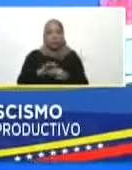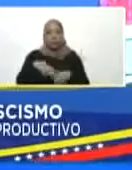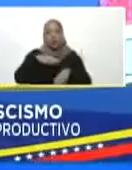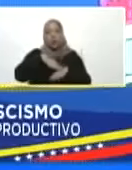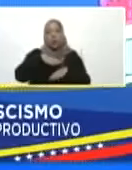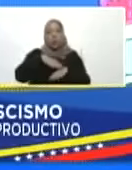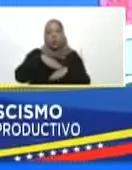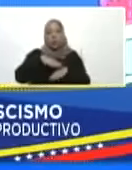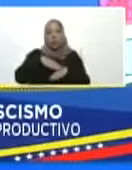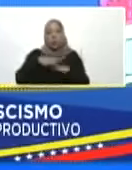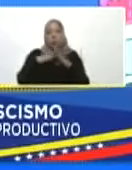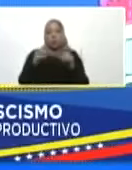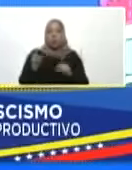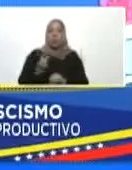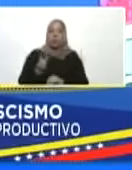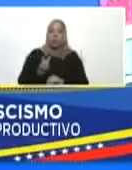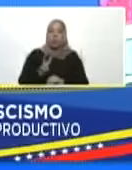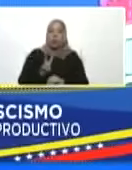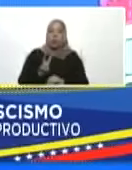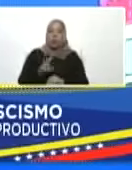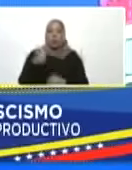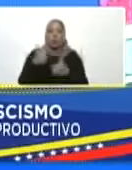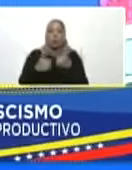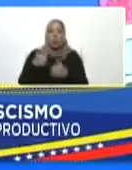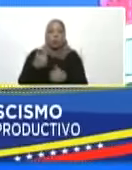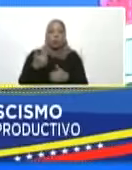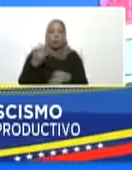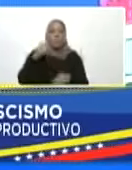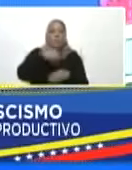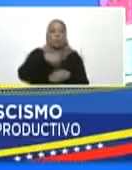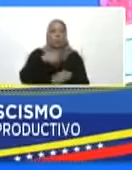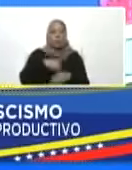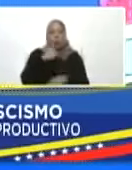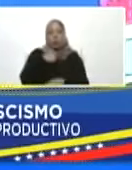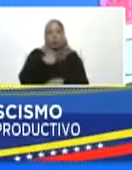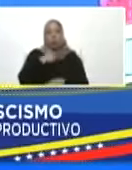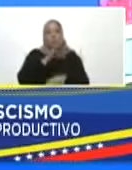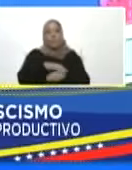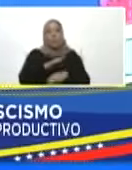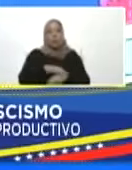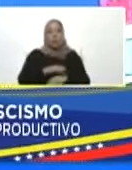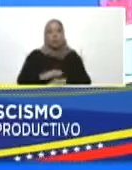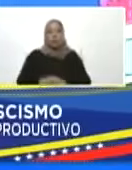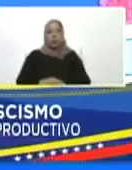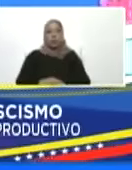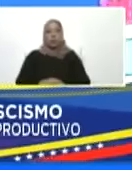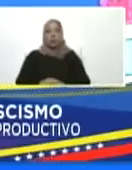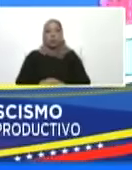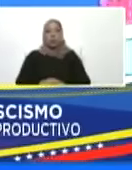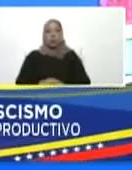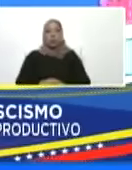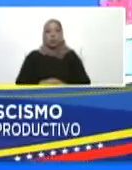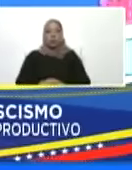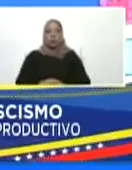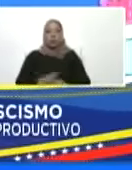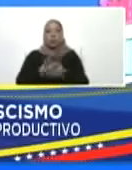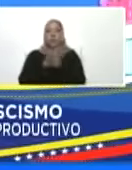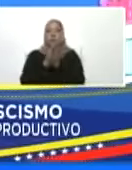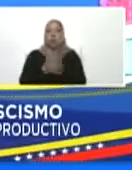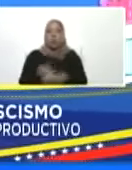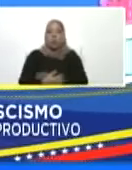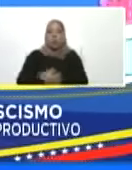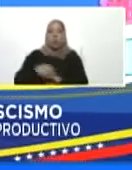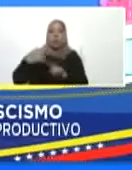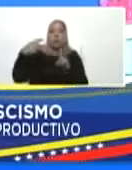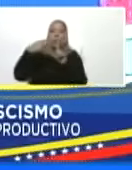Convocar a todos los venezolanos y venezolanas. Yo desde aquí, desde el pico Humboldt, desde